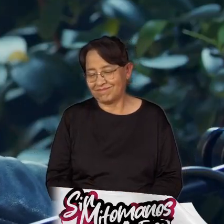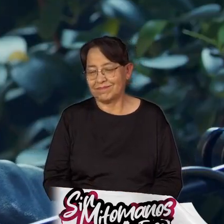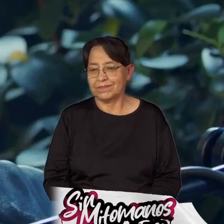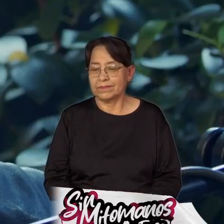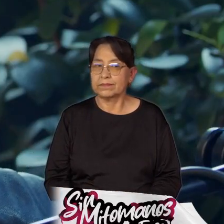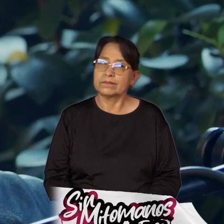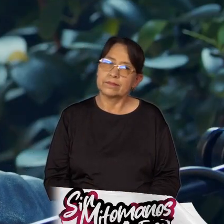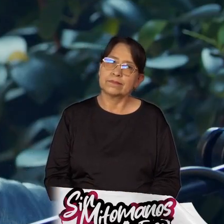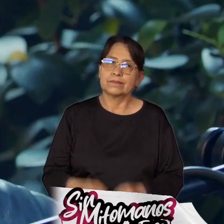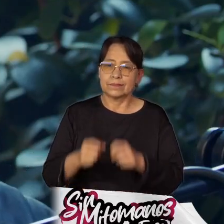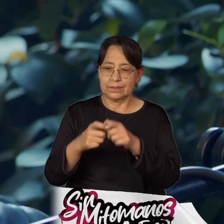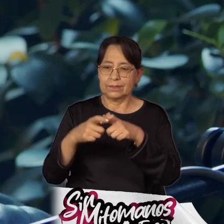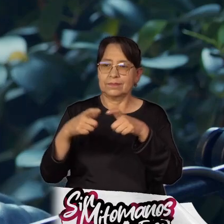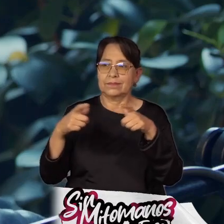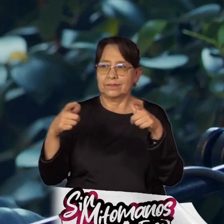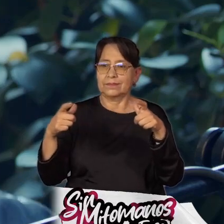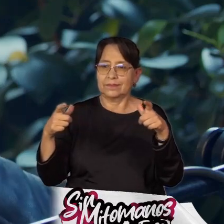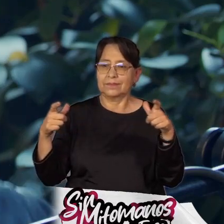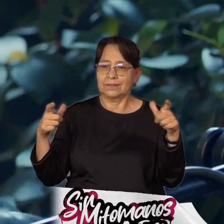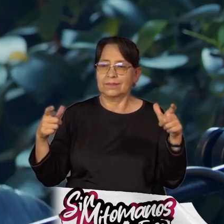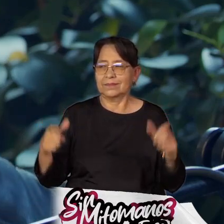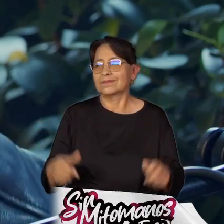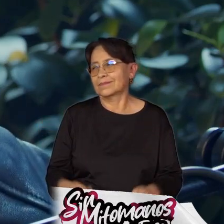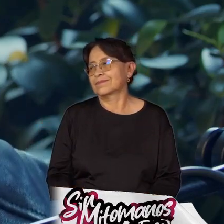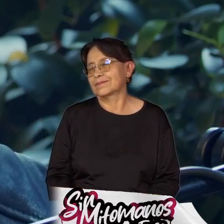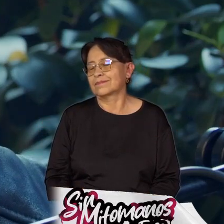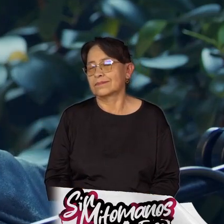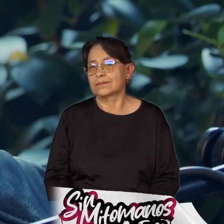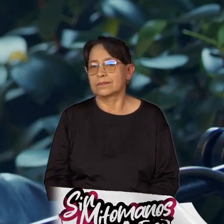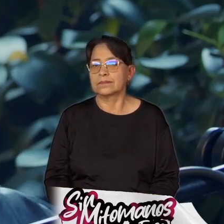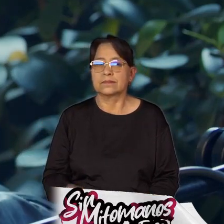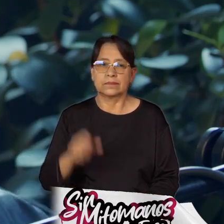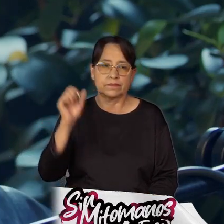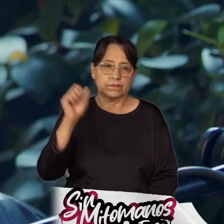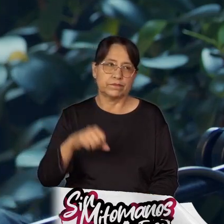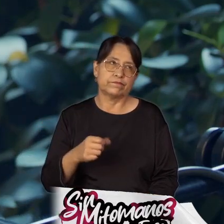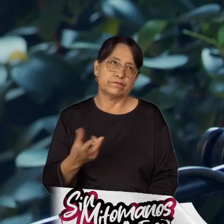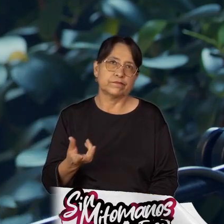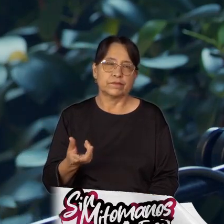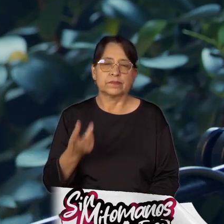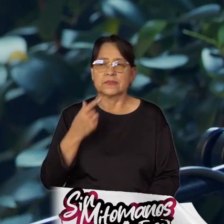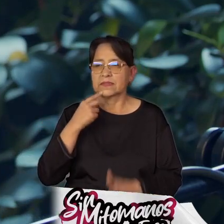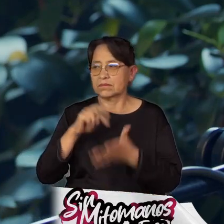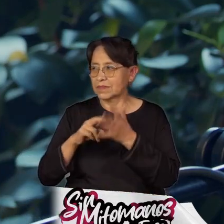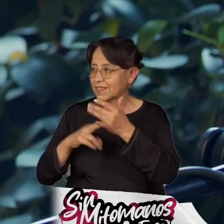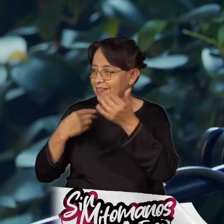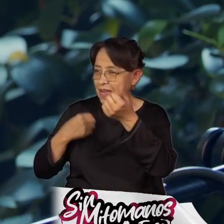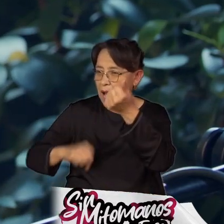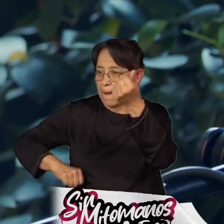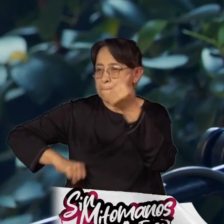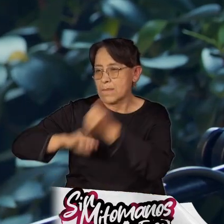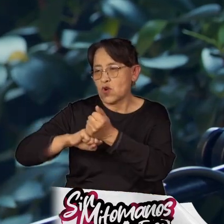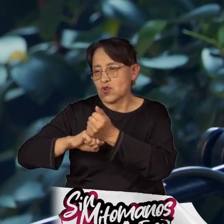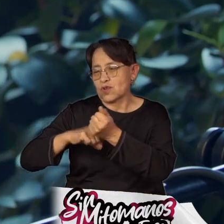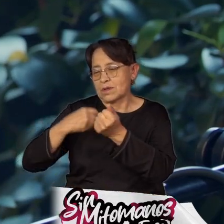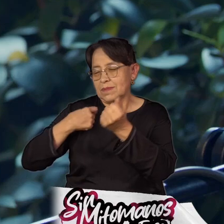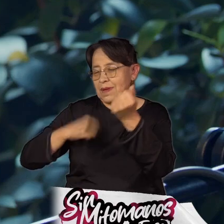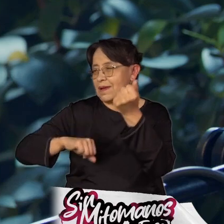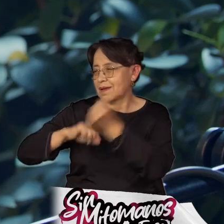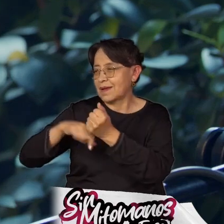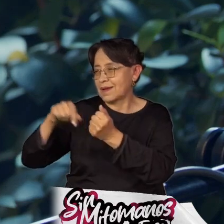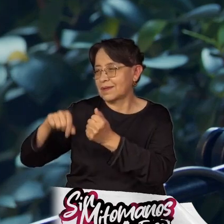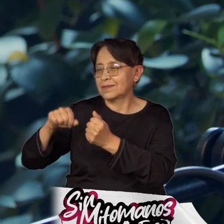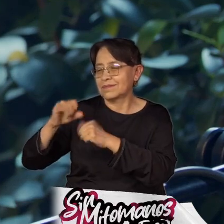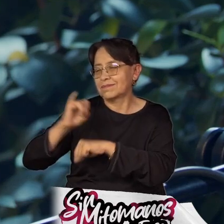un núcleo muy grande y que de una otra forma se puede extender ese apoyo a